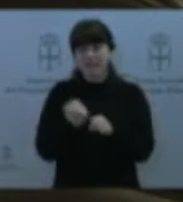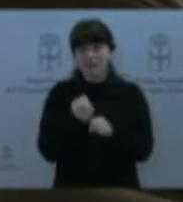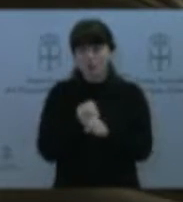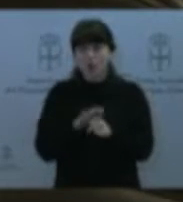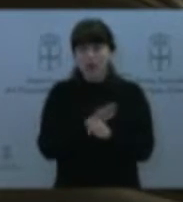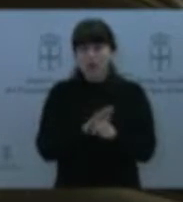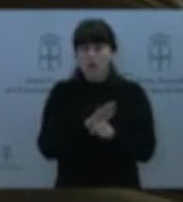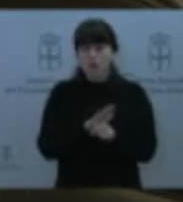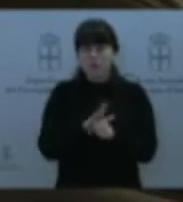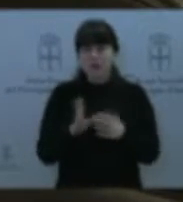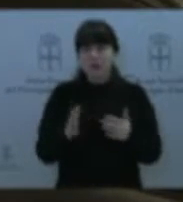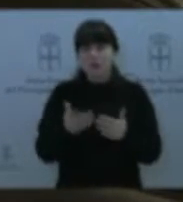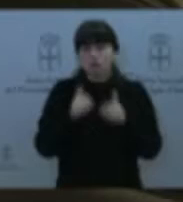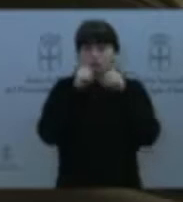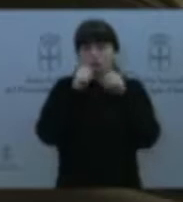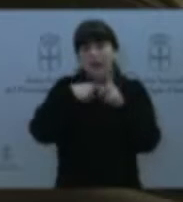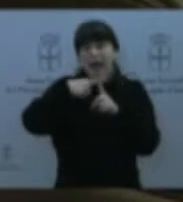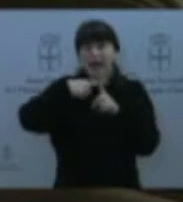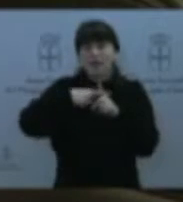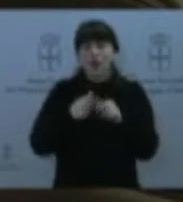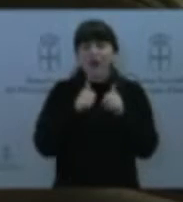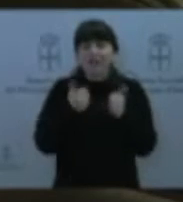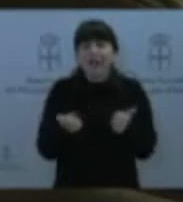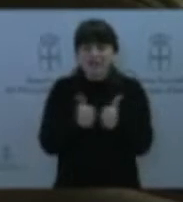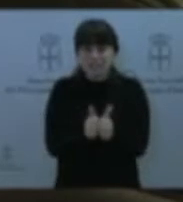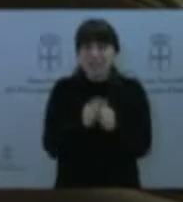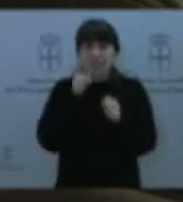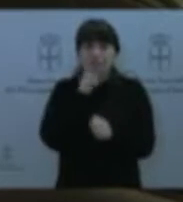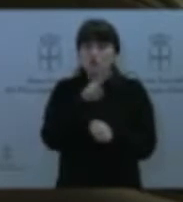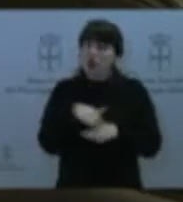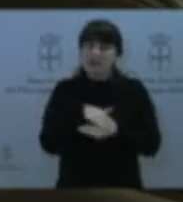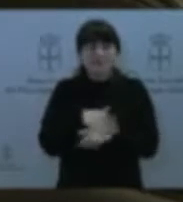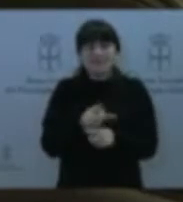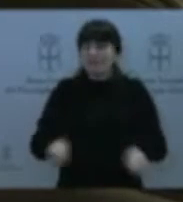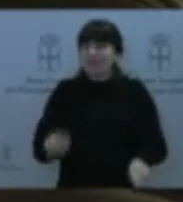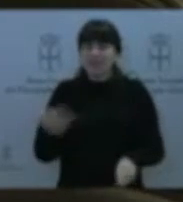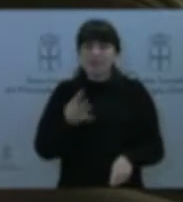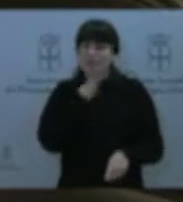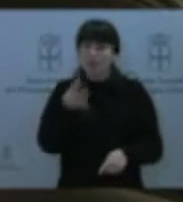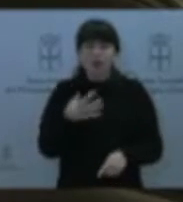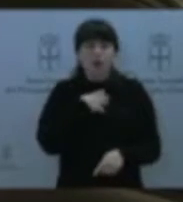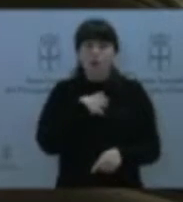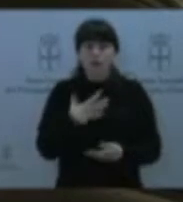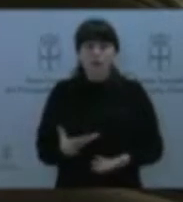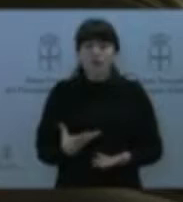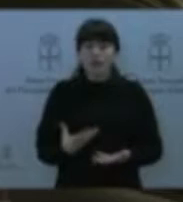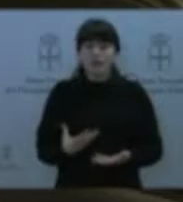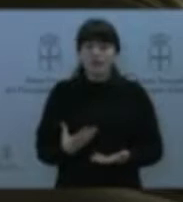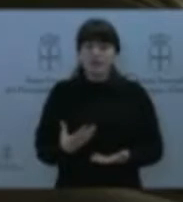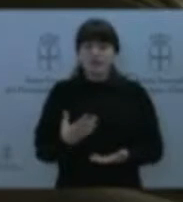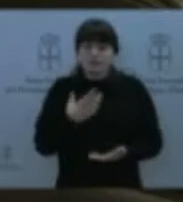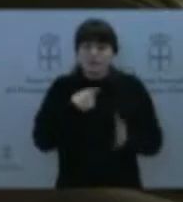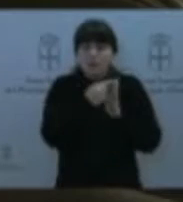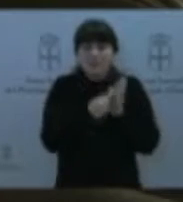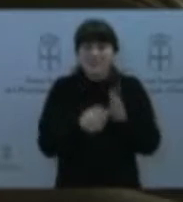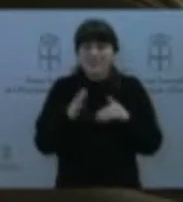bases hubieran sido muy diferentes porque no se habría podido eludir bajo ningún concepto la garantía de unos requisitos mínimos para asegurar que la convocatoria